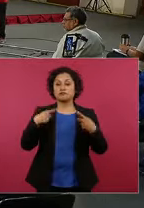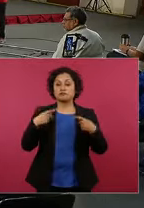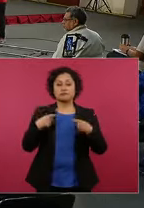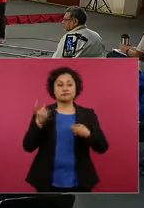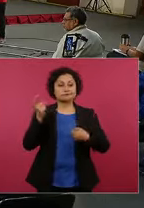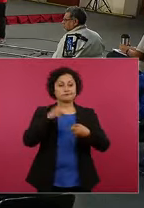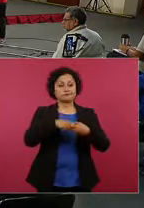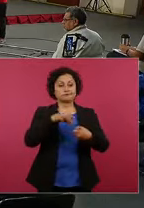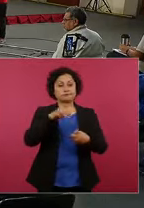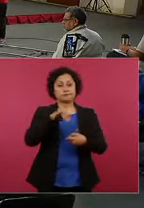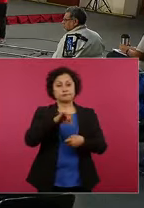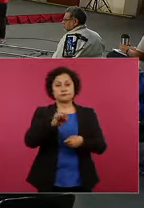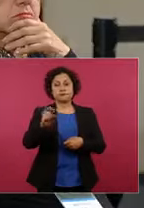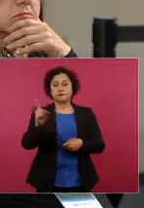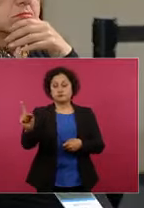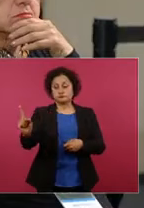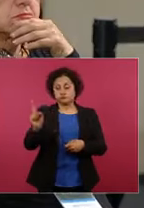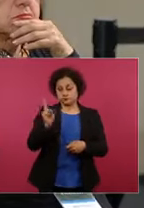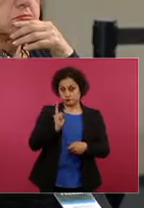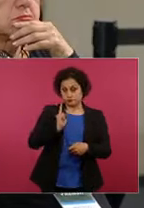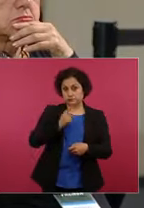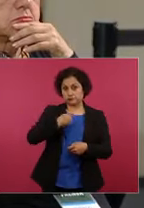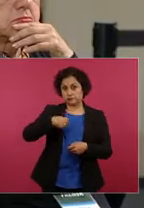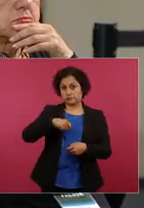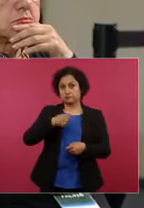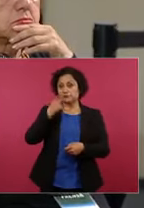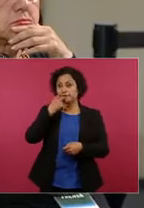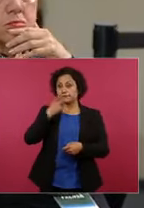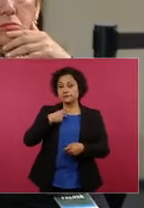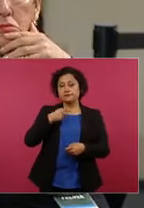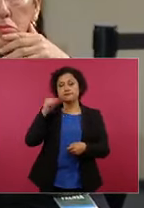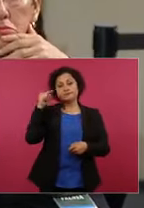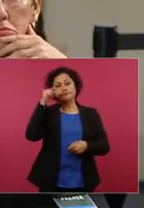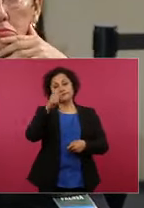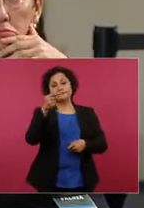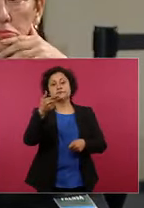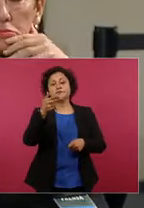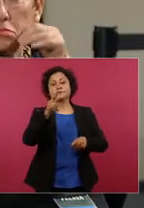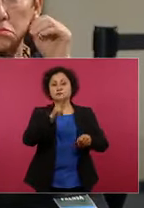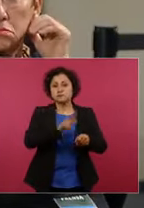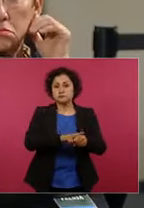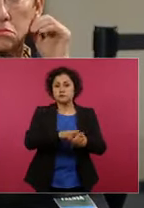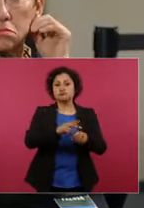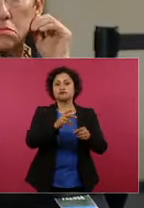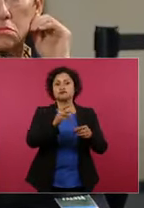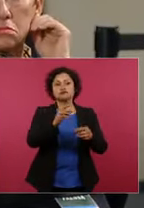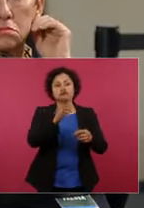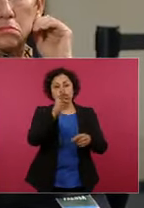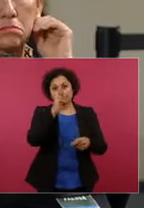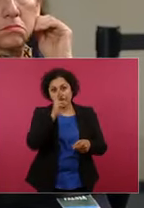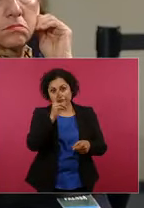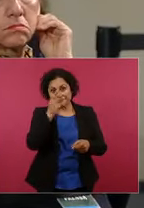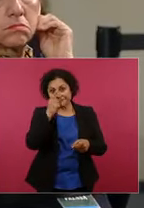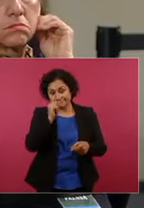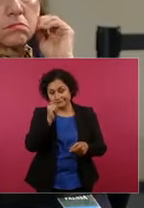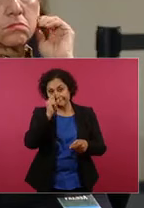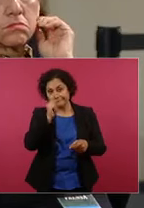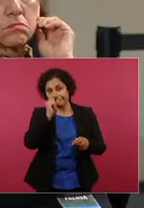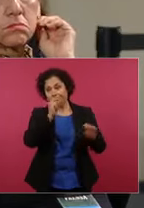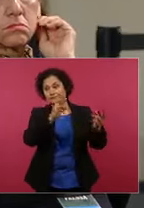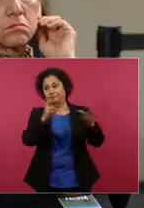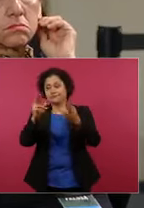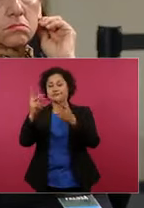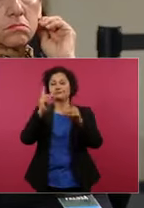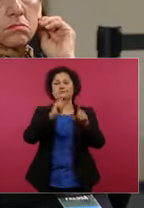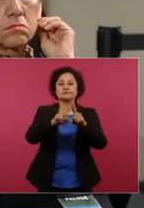para reportar múltiples carencias en equipos como rayos X, ultrasonidos, reactivos para laboratorios, medicinas y